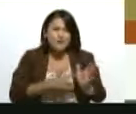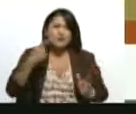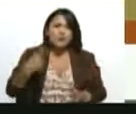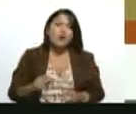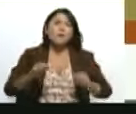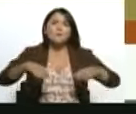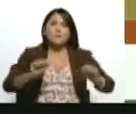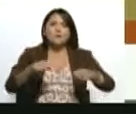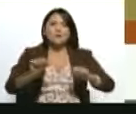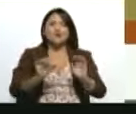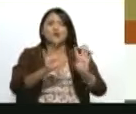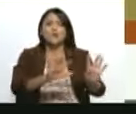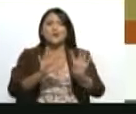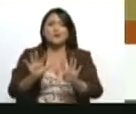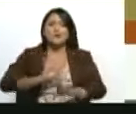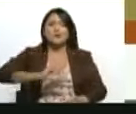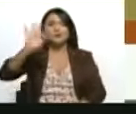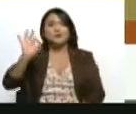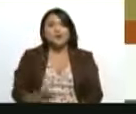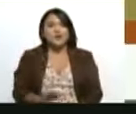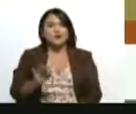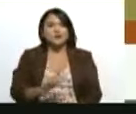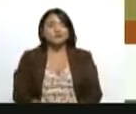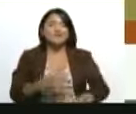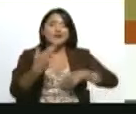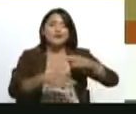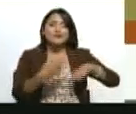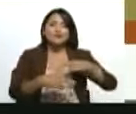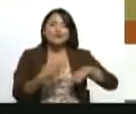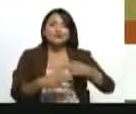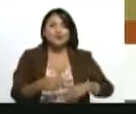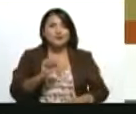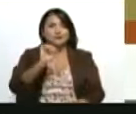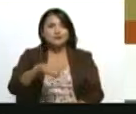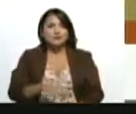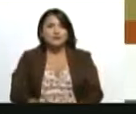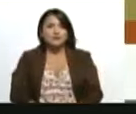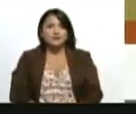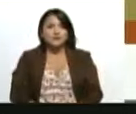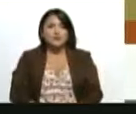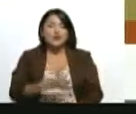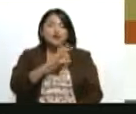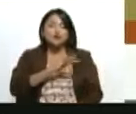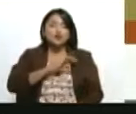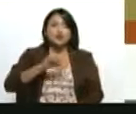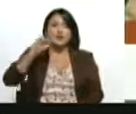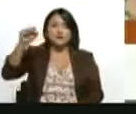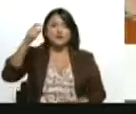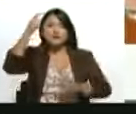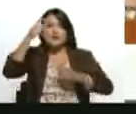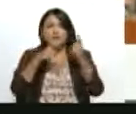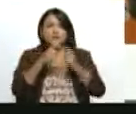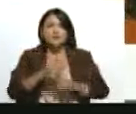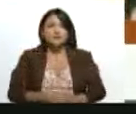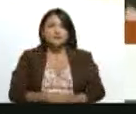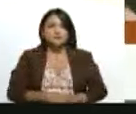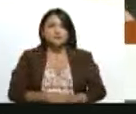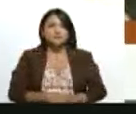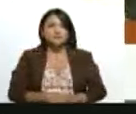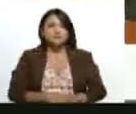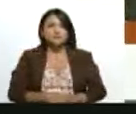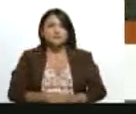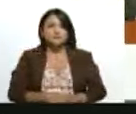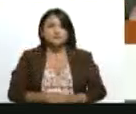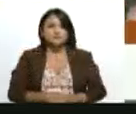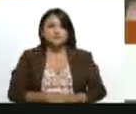el 99% son revolucionarios, son socialistas, chavistas, gente de nuestro pueblo,